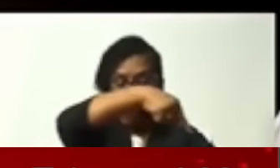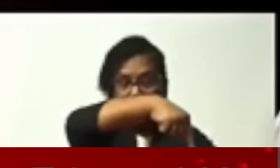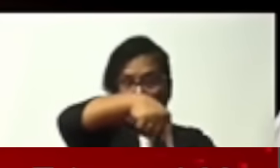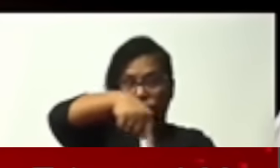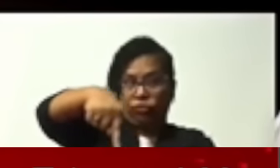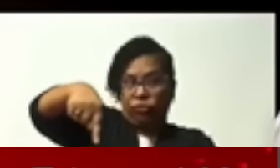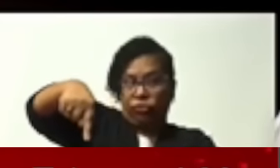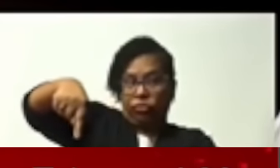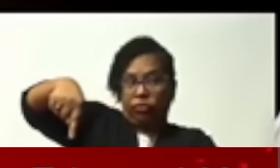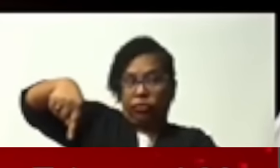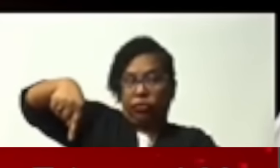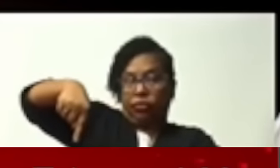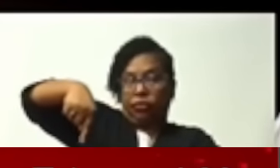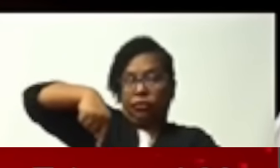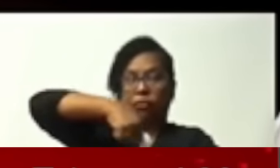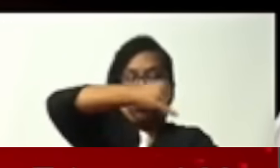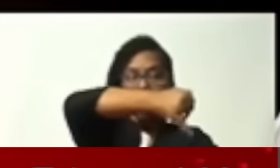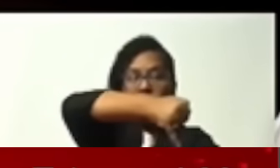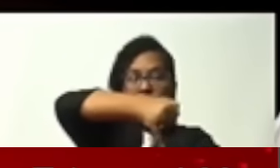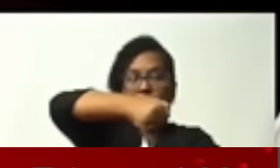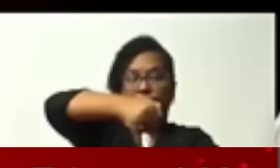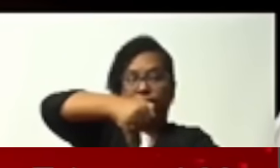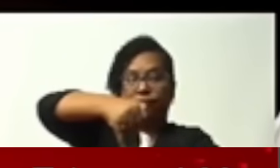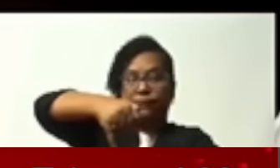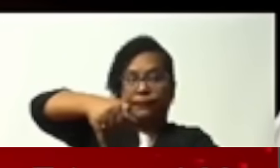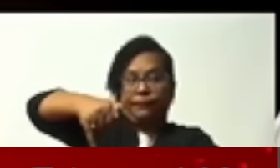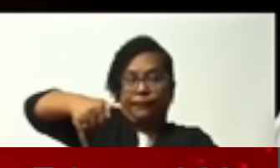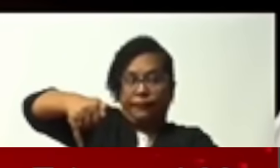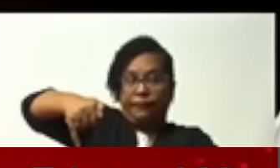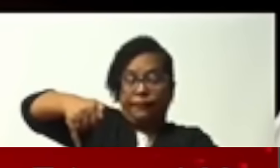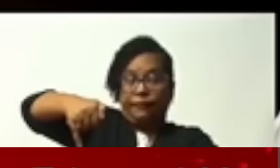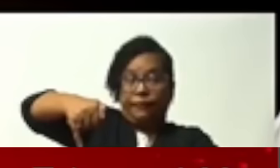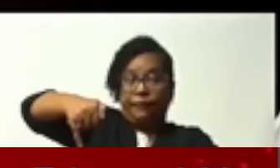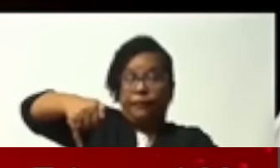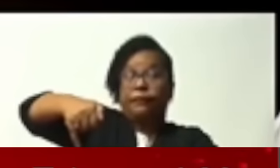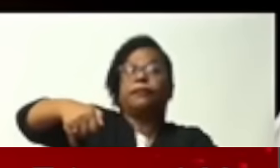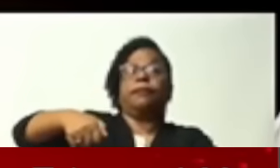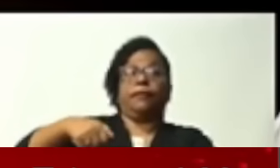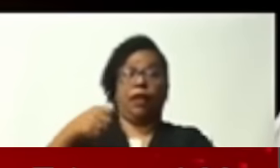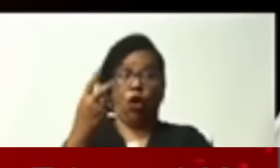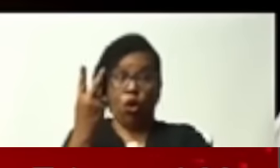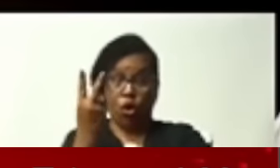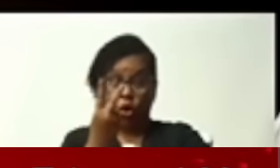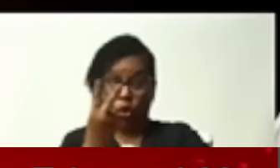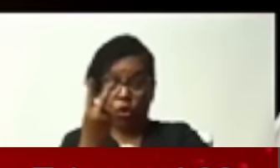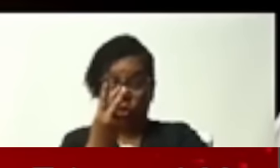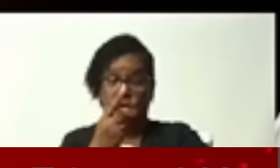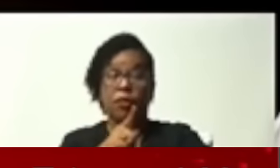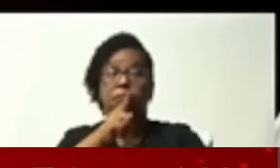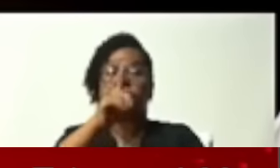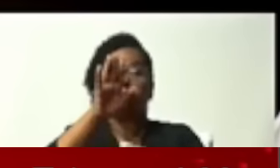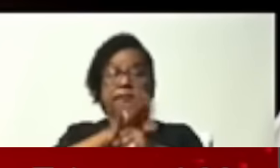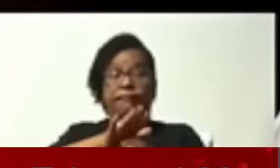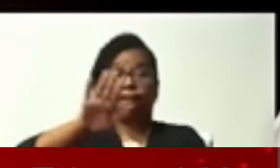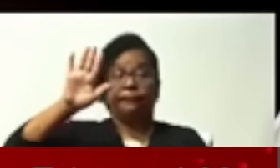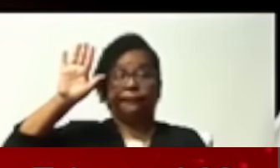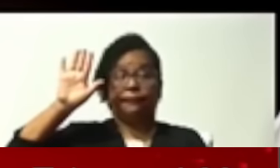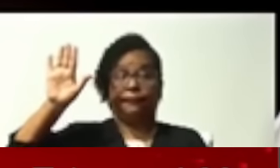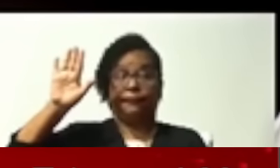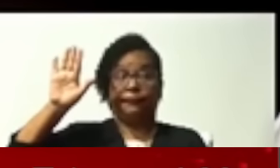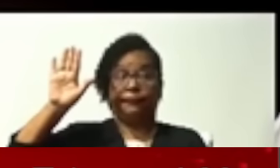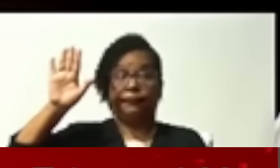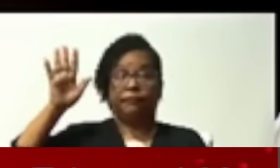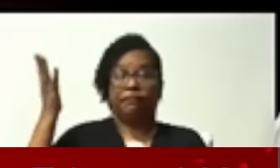o sirven de límites entre los dos Estados, a ambas altas partes contratantes se comprometen a no hacer